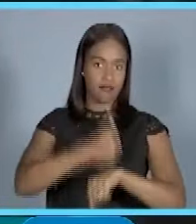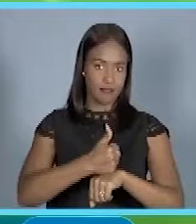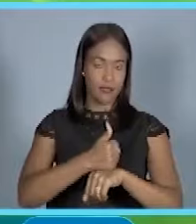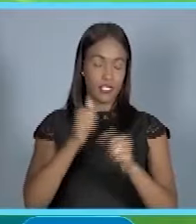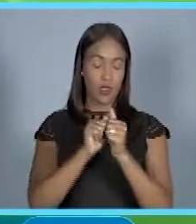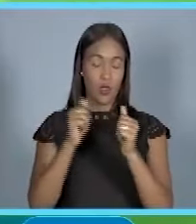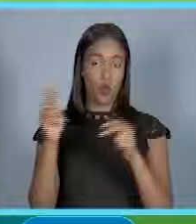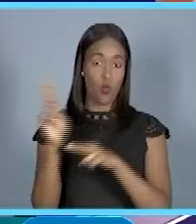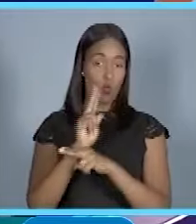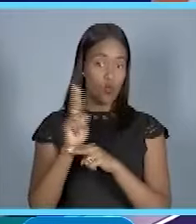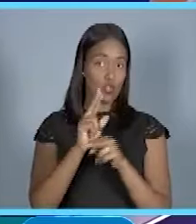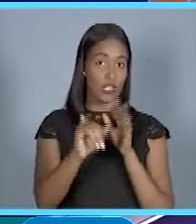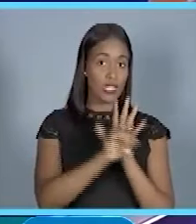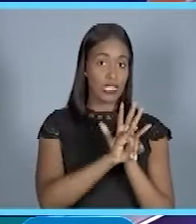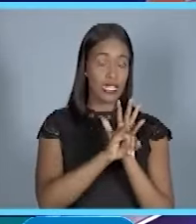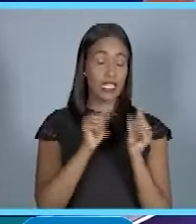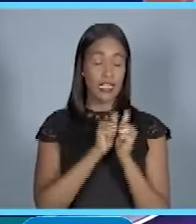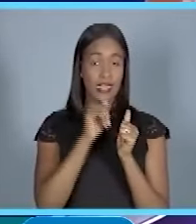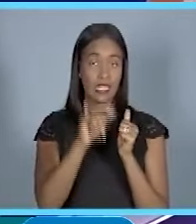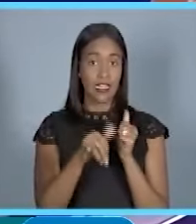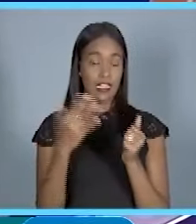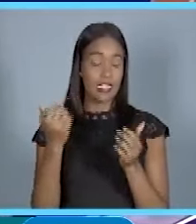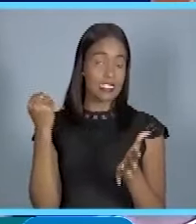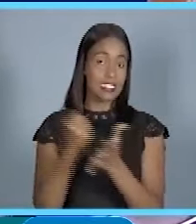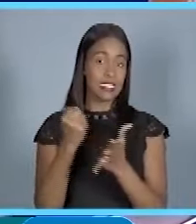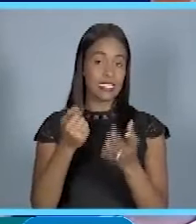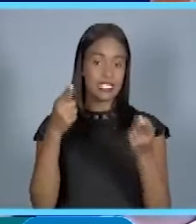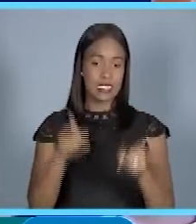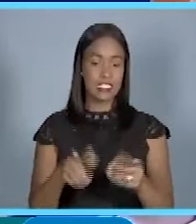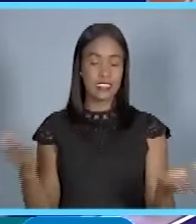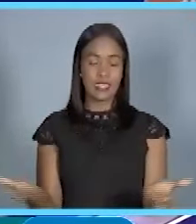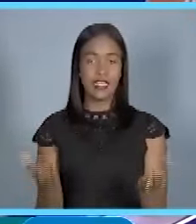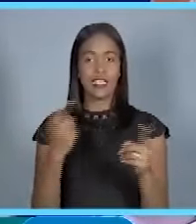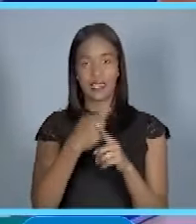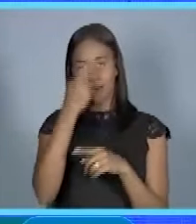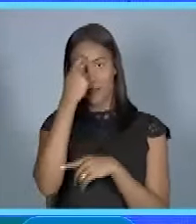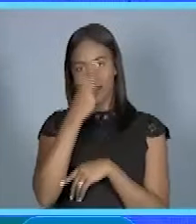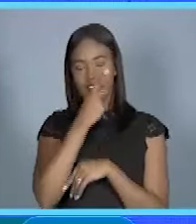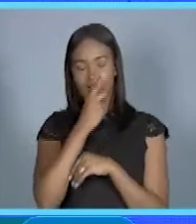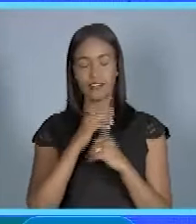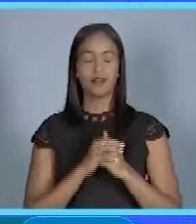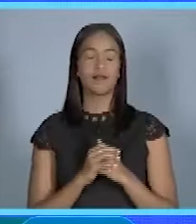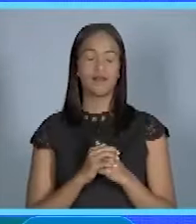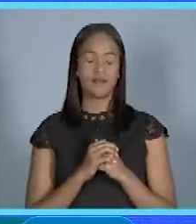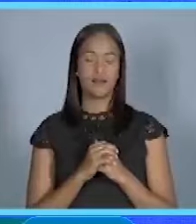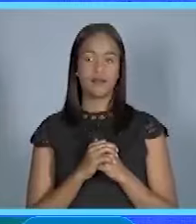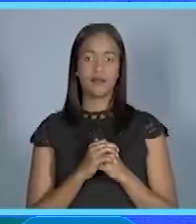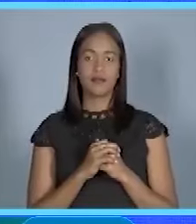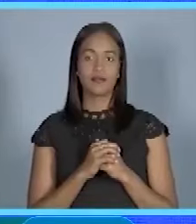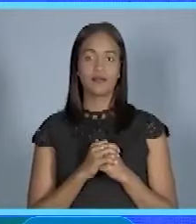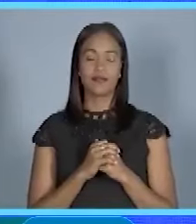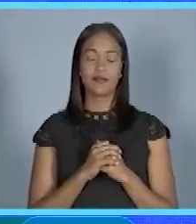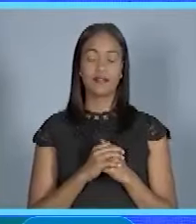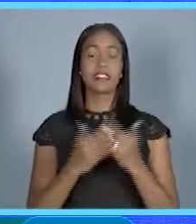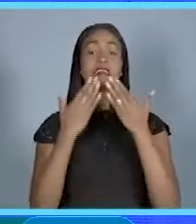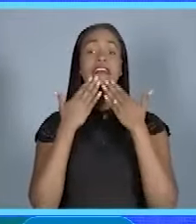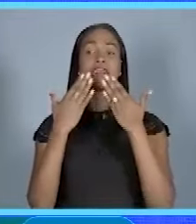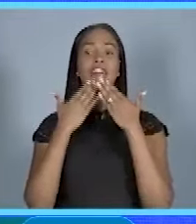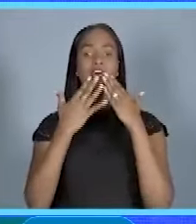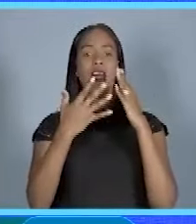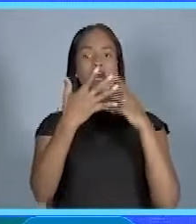el Manual de Uso e Identidad Gráfica del sello hecho en República Dominicana. Gracias a la confianza de todos